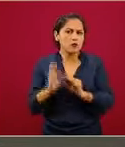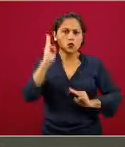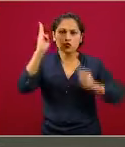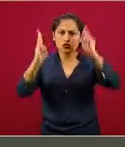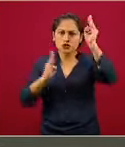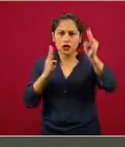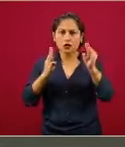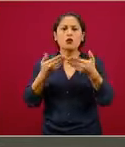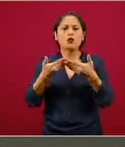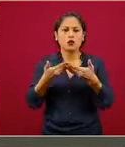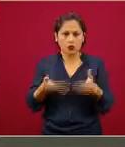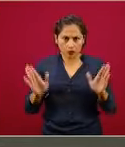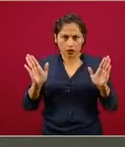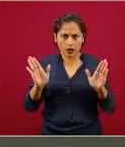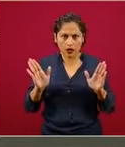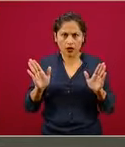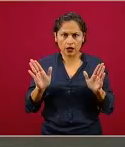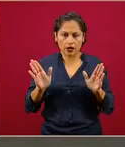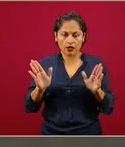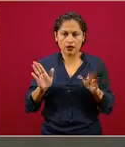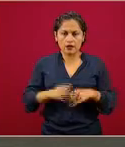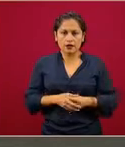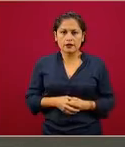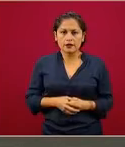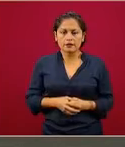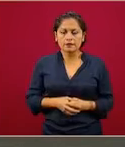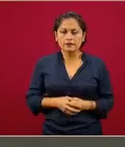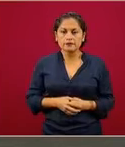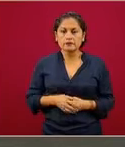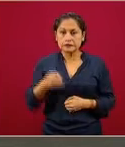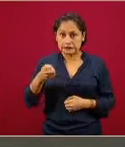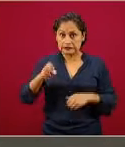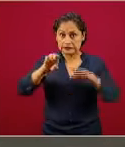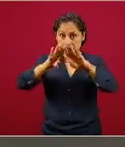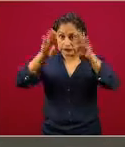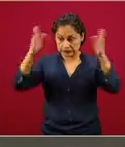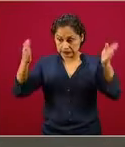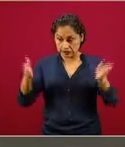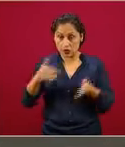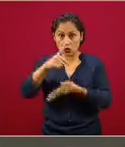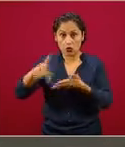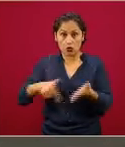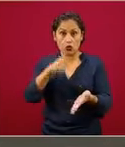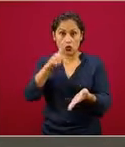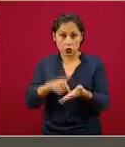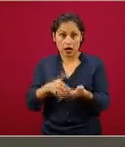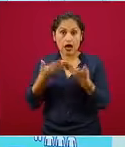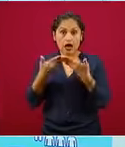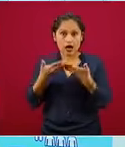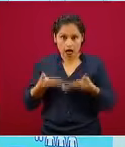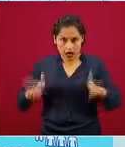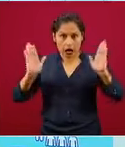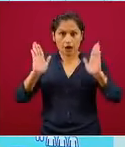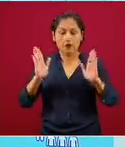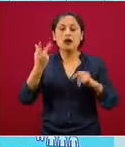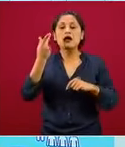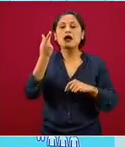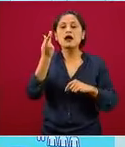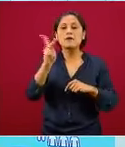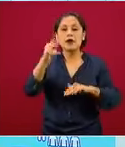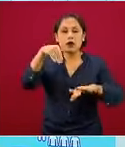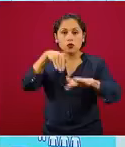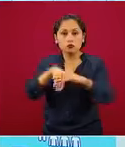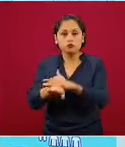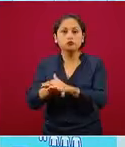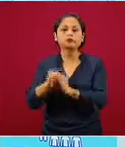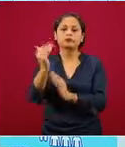espacio abierto, el cerrado, pero en ambos casos reducido. La densidad en el espacio